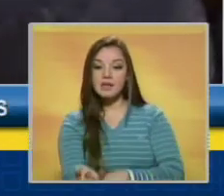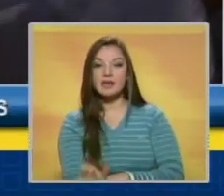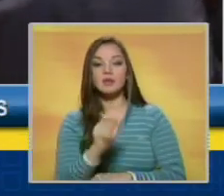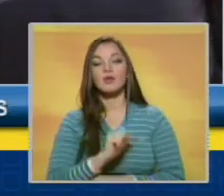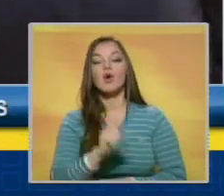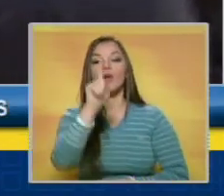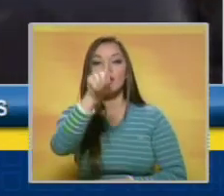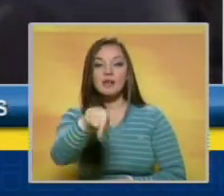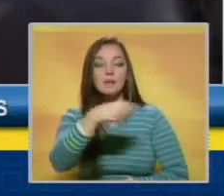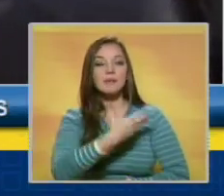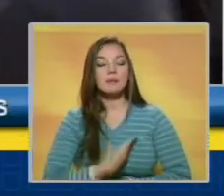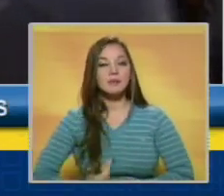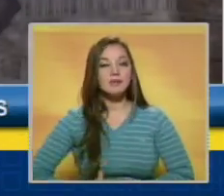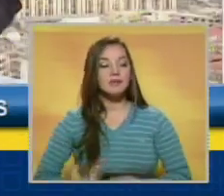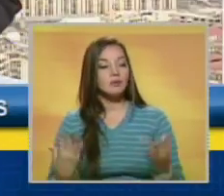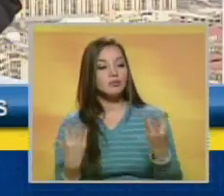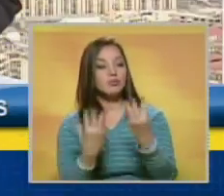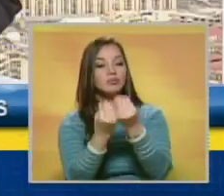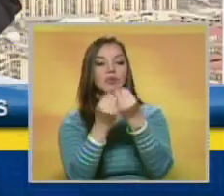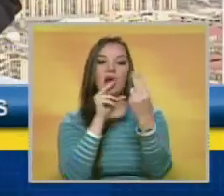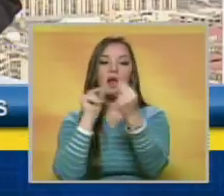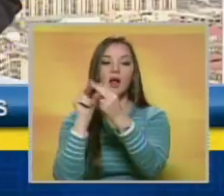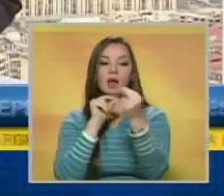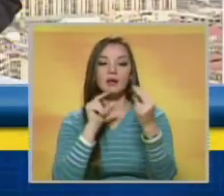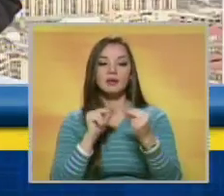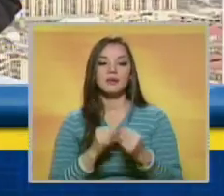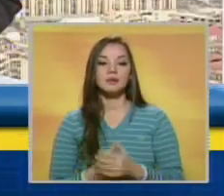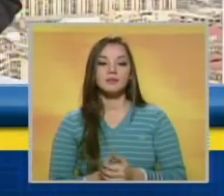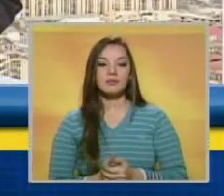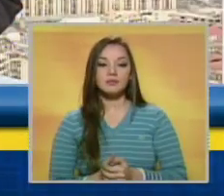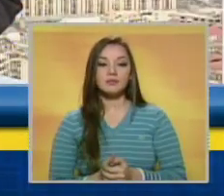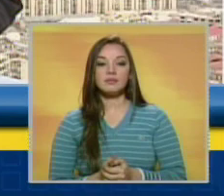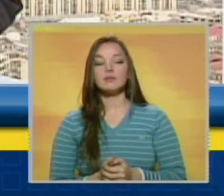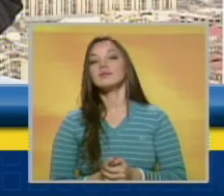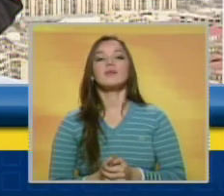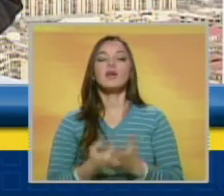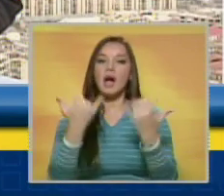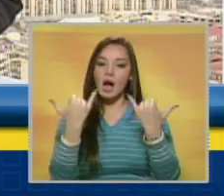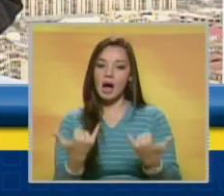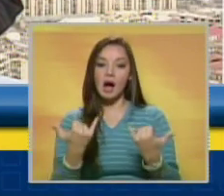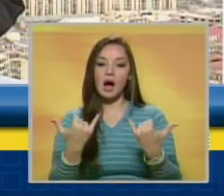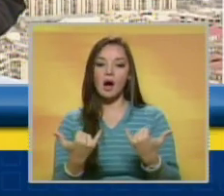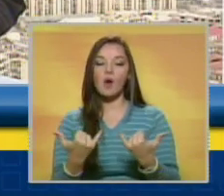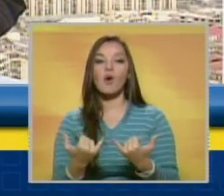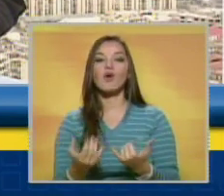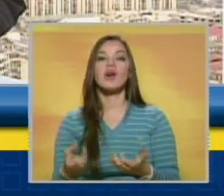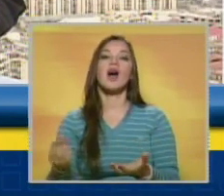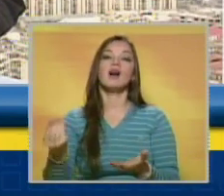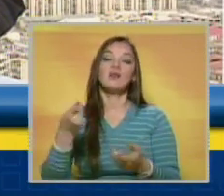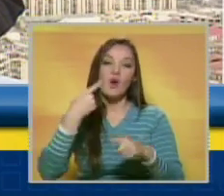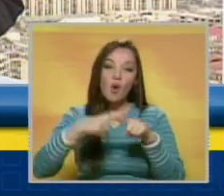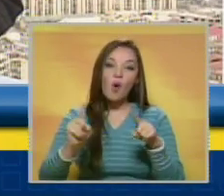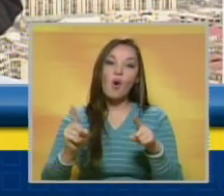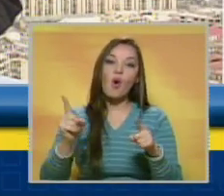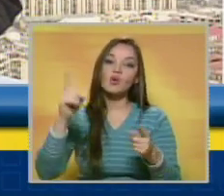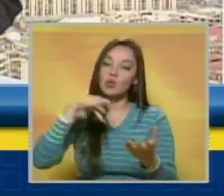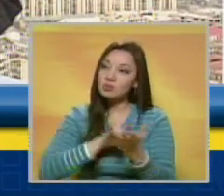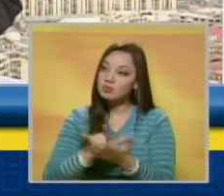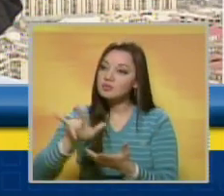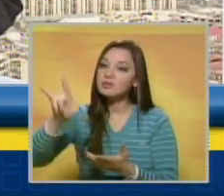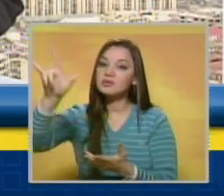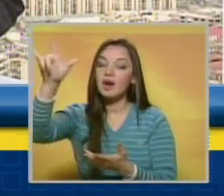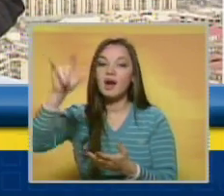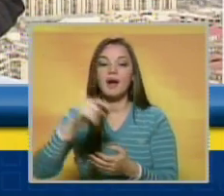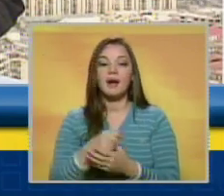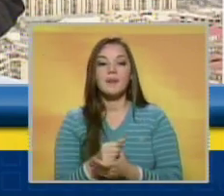esta nación. Se ha adicionado un nuevo destino en esta ruta que está emprendiendo el presidente de la República